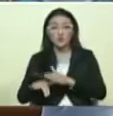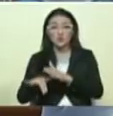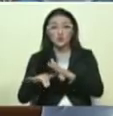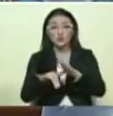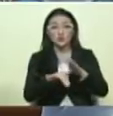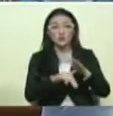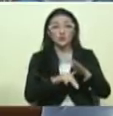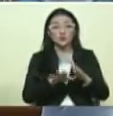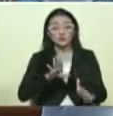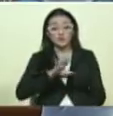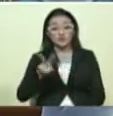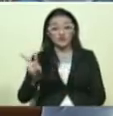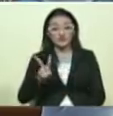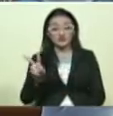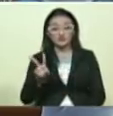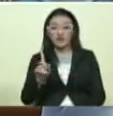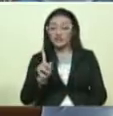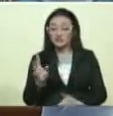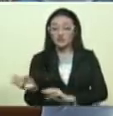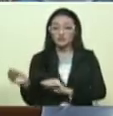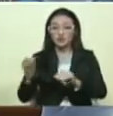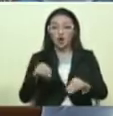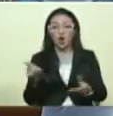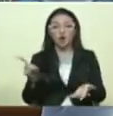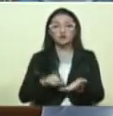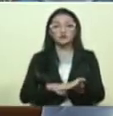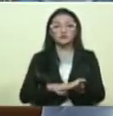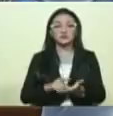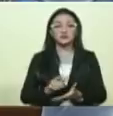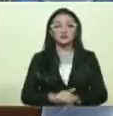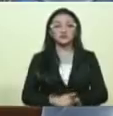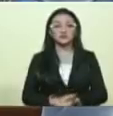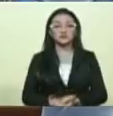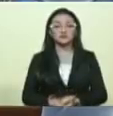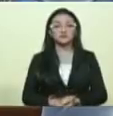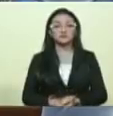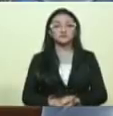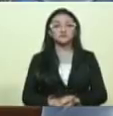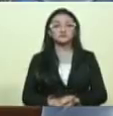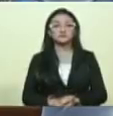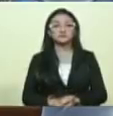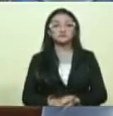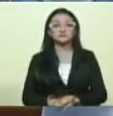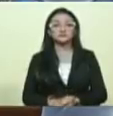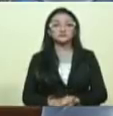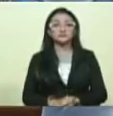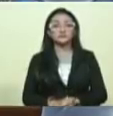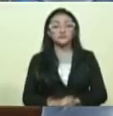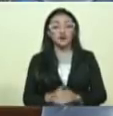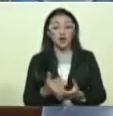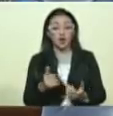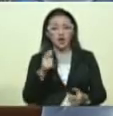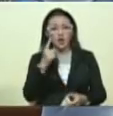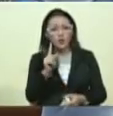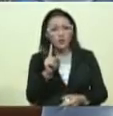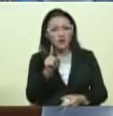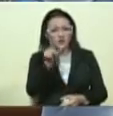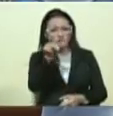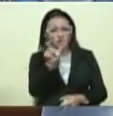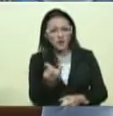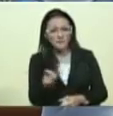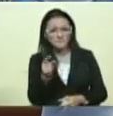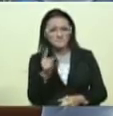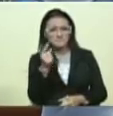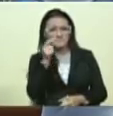saqueado a la nación venezolana. Y yo quiero poner aquí un caso. Vean ustedes, uno de los presuntos involucrados en